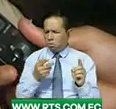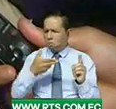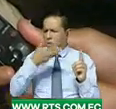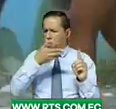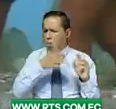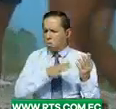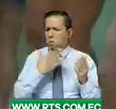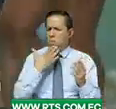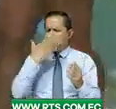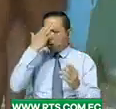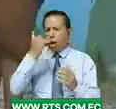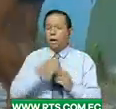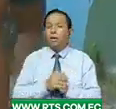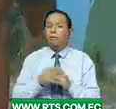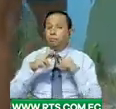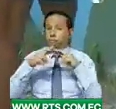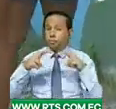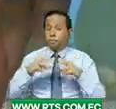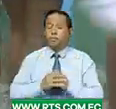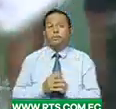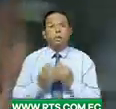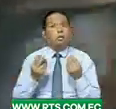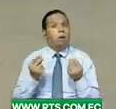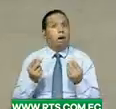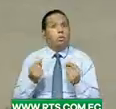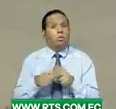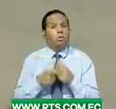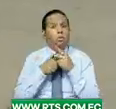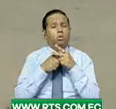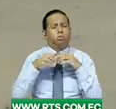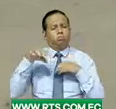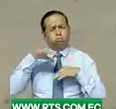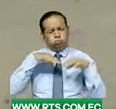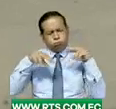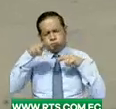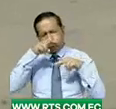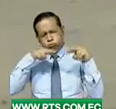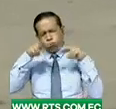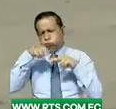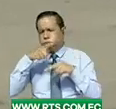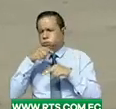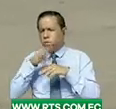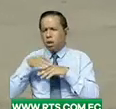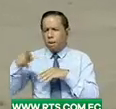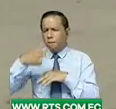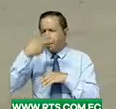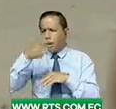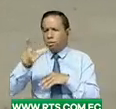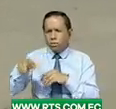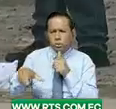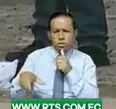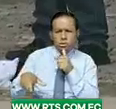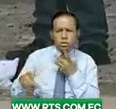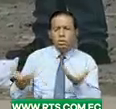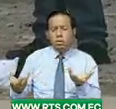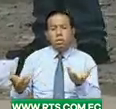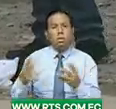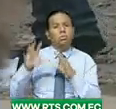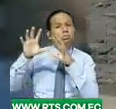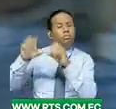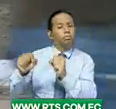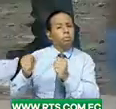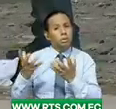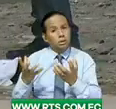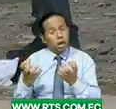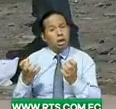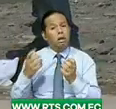hecho delictivo. De inmediato iniciaron los operativos respectivos para localizar al responsable del asesinato y de esta manera